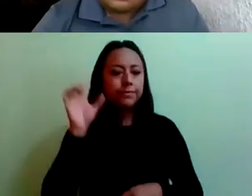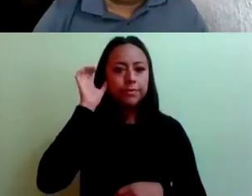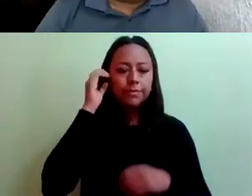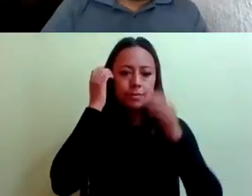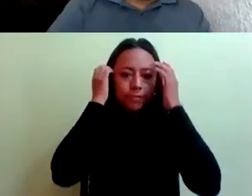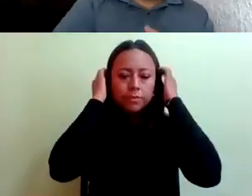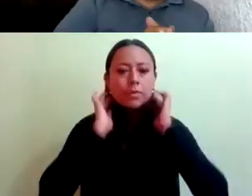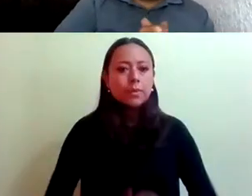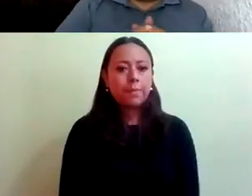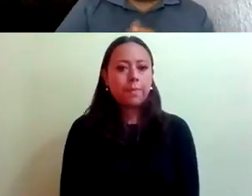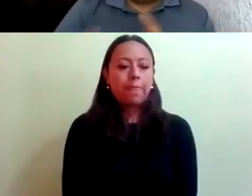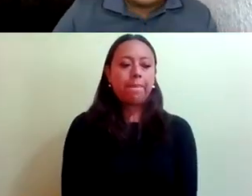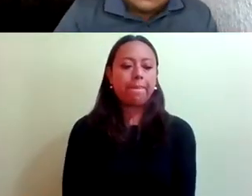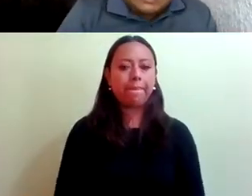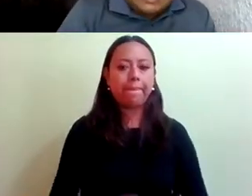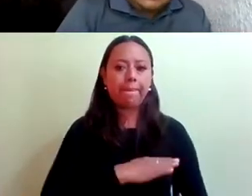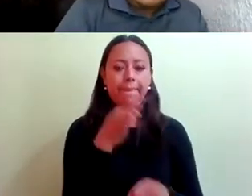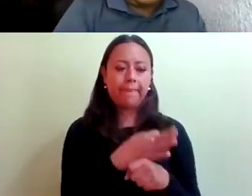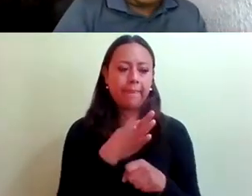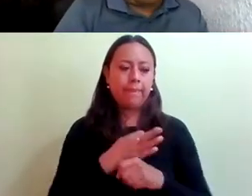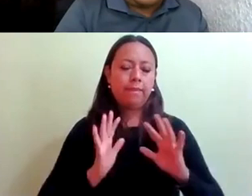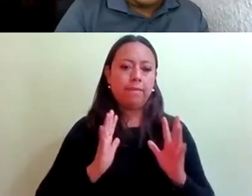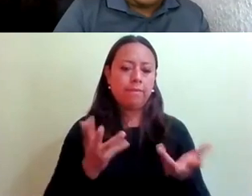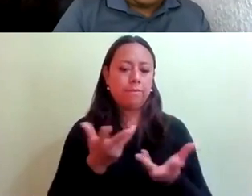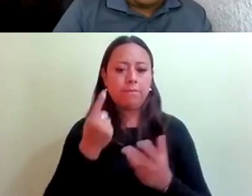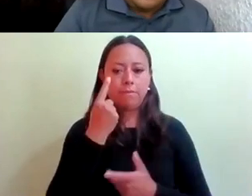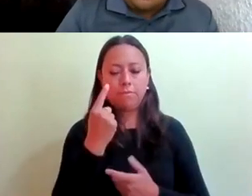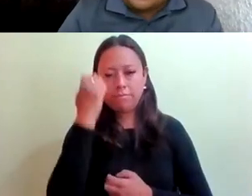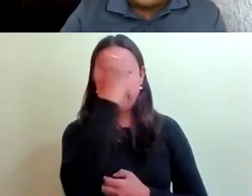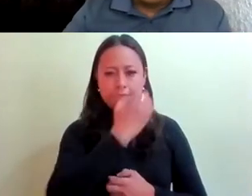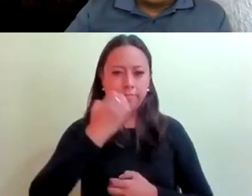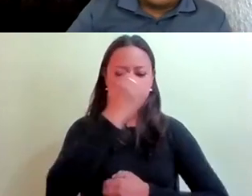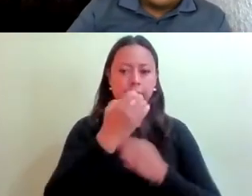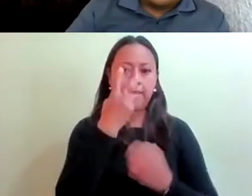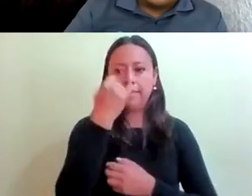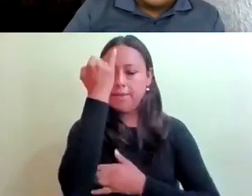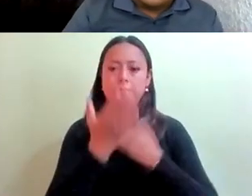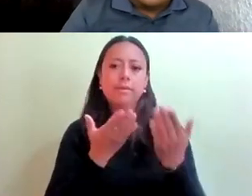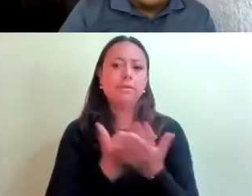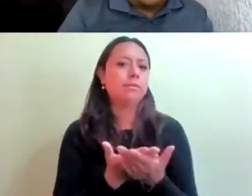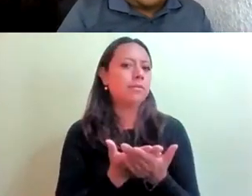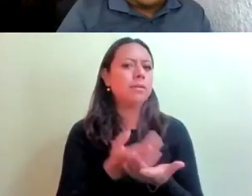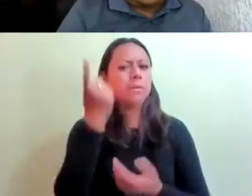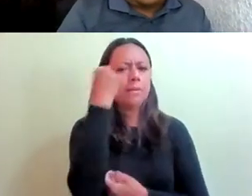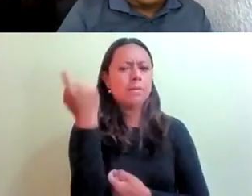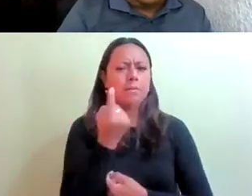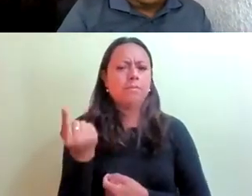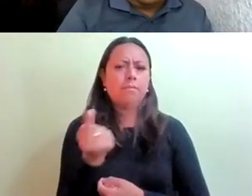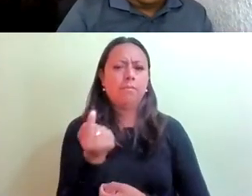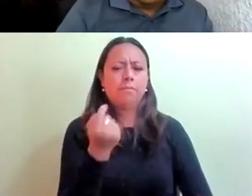Y bueno, se ha realizado un análisis de la iniciativa con el objeto,